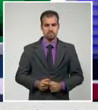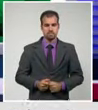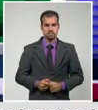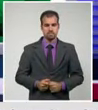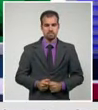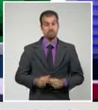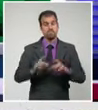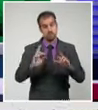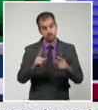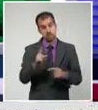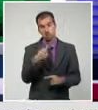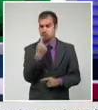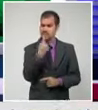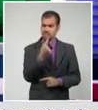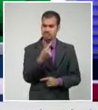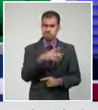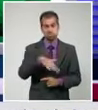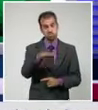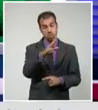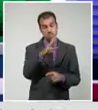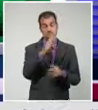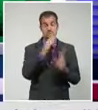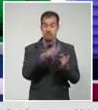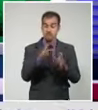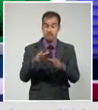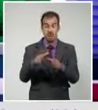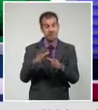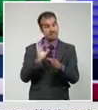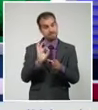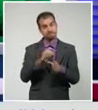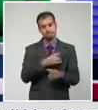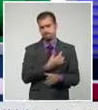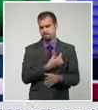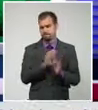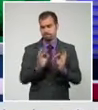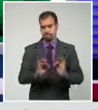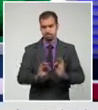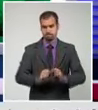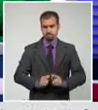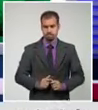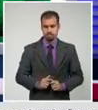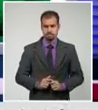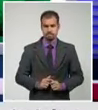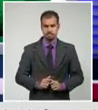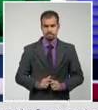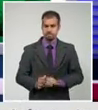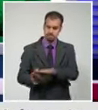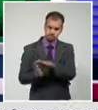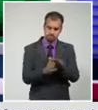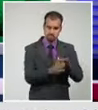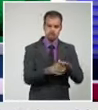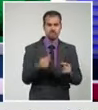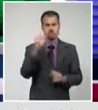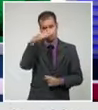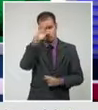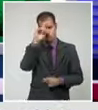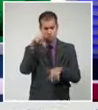muy lamentable estos fallecimientos. De esta forma, Cuba amanece con